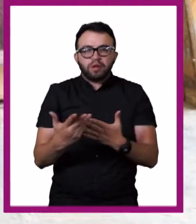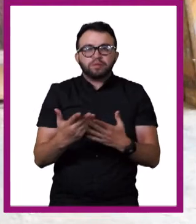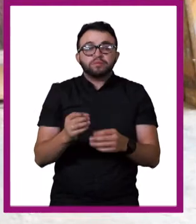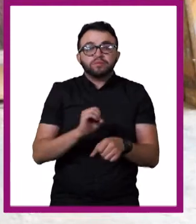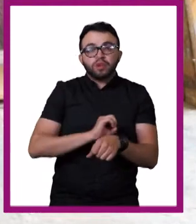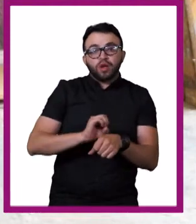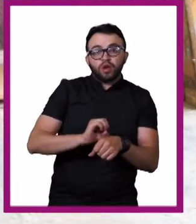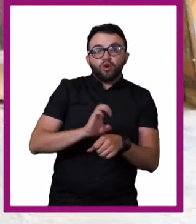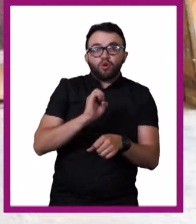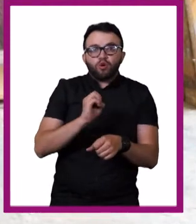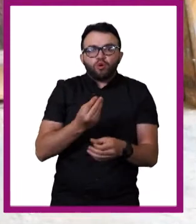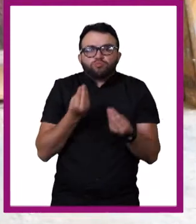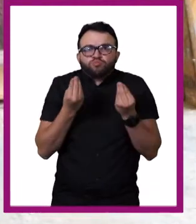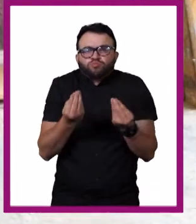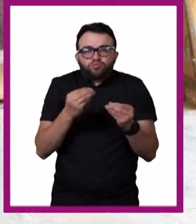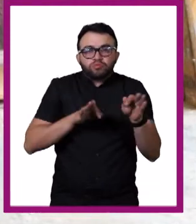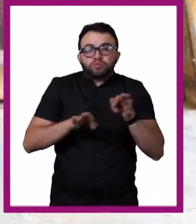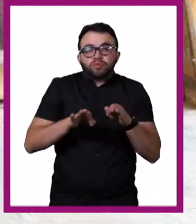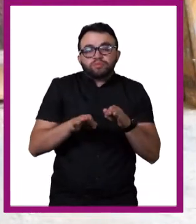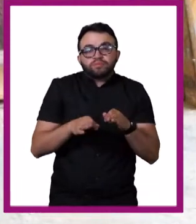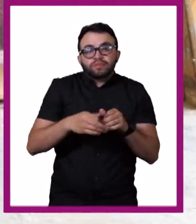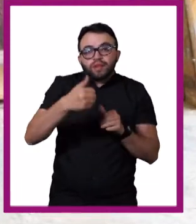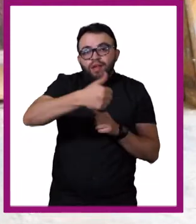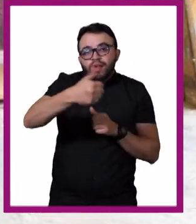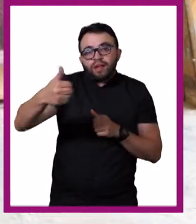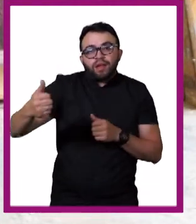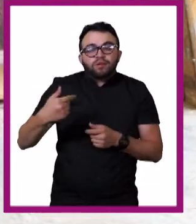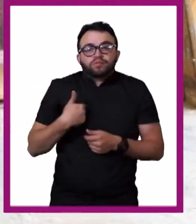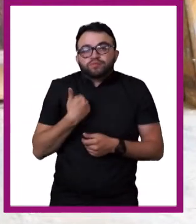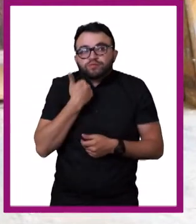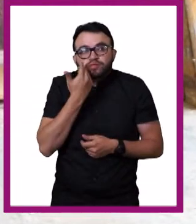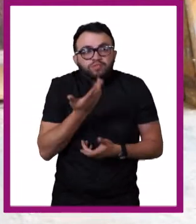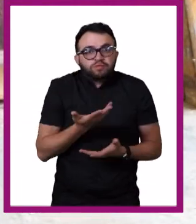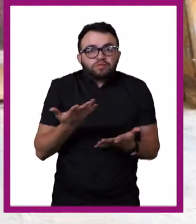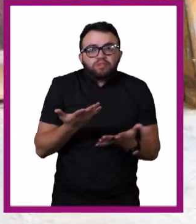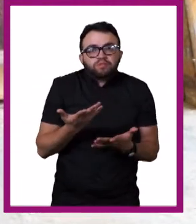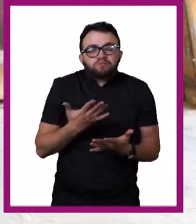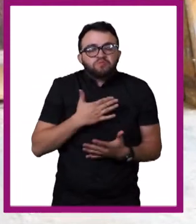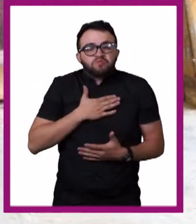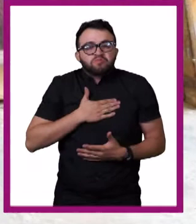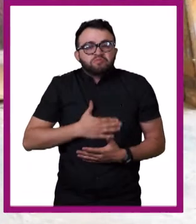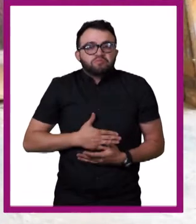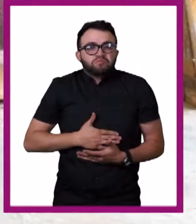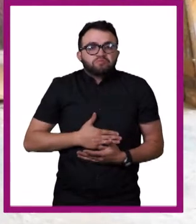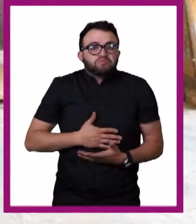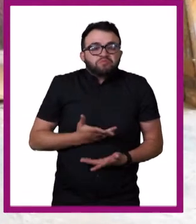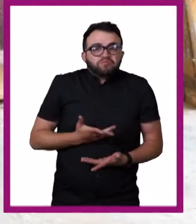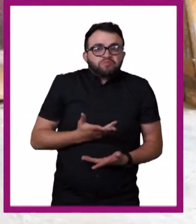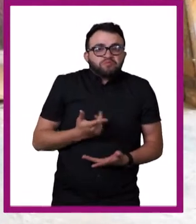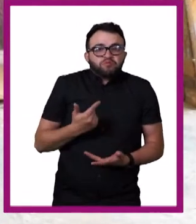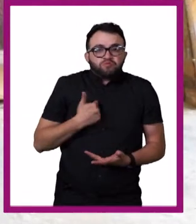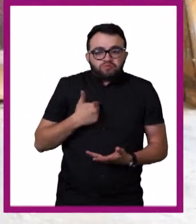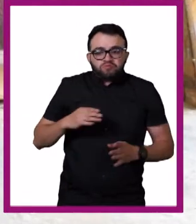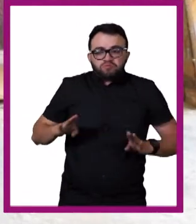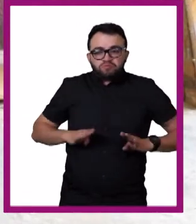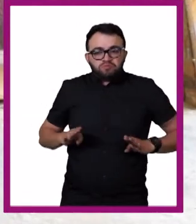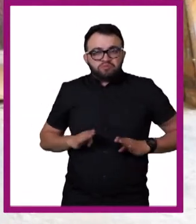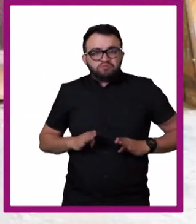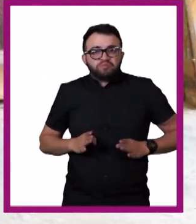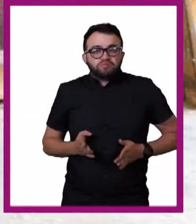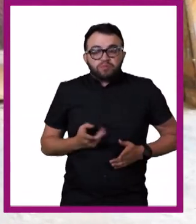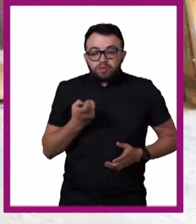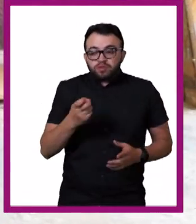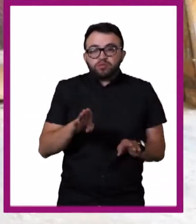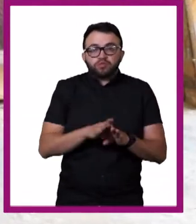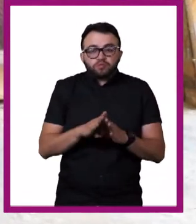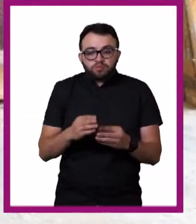simple. Eso uno lo decide en el momento justo. Generalmente es una